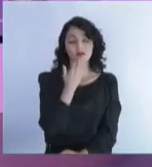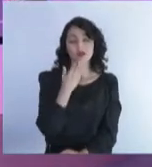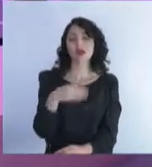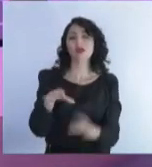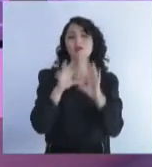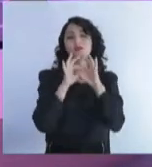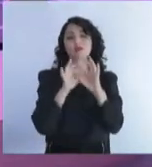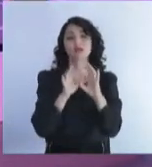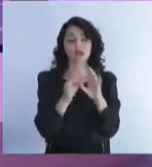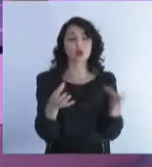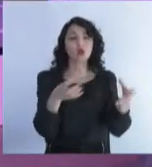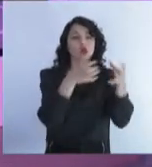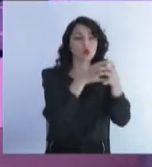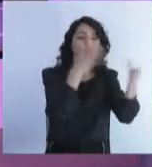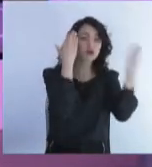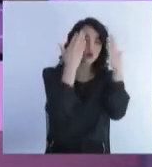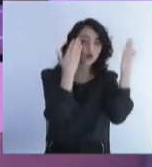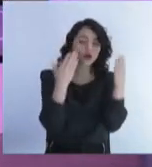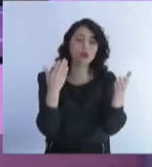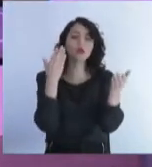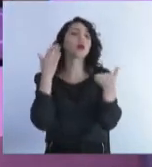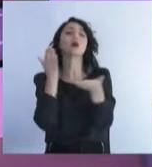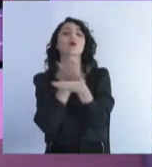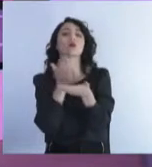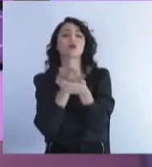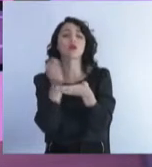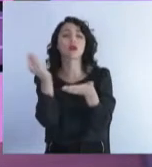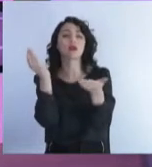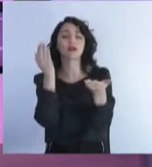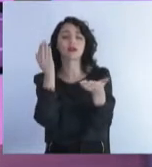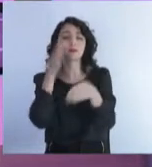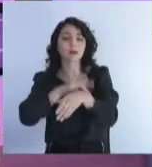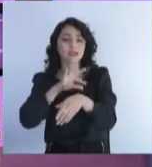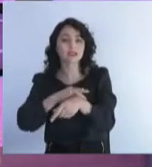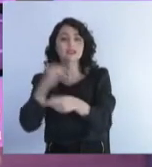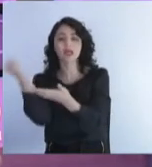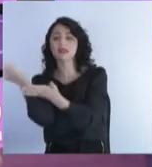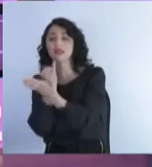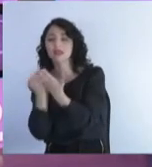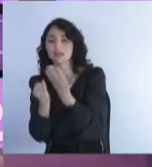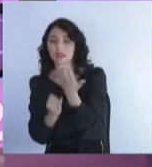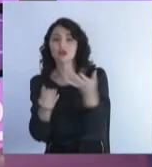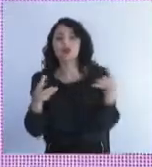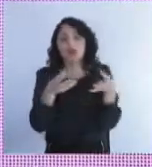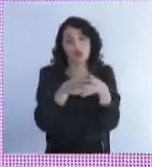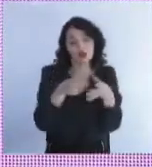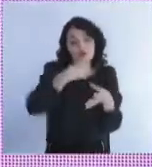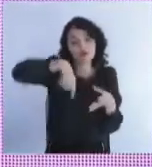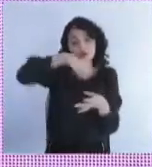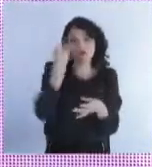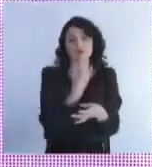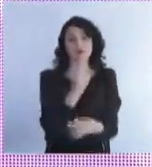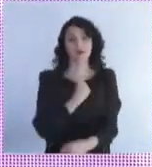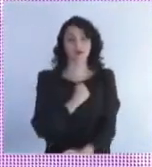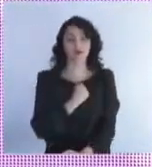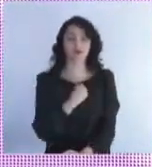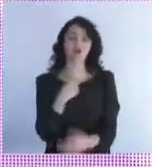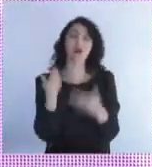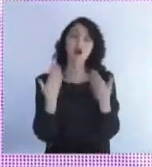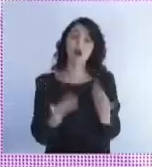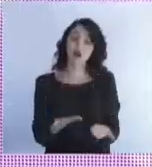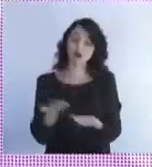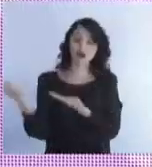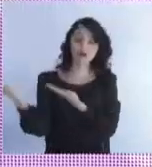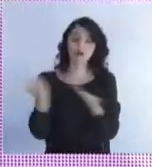de Psicología, Medicina y Diseño de la Universidad Católica. A continuación, quiero dejar con ustedes al señor